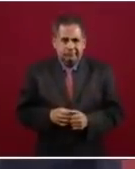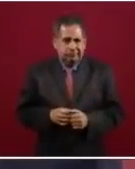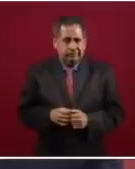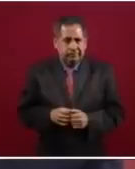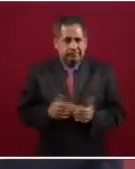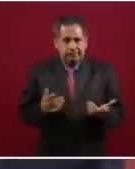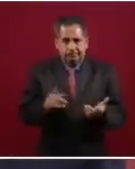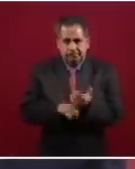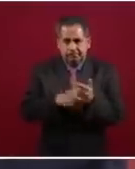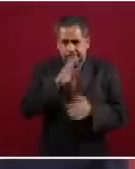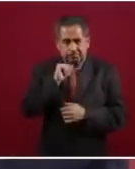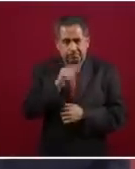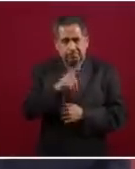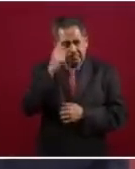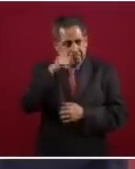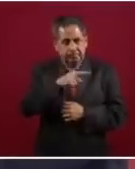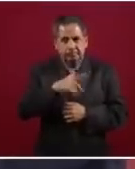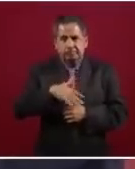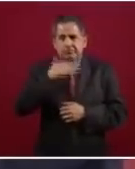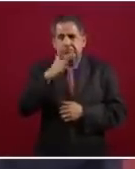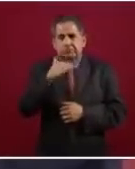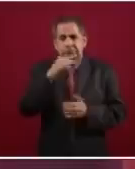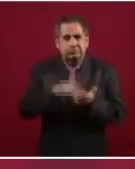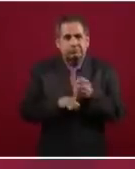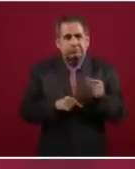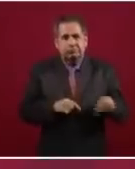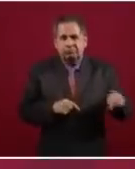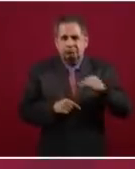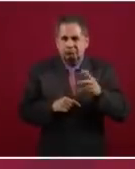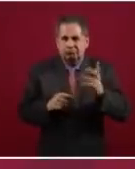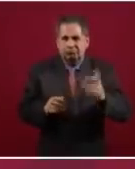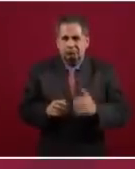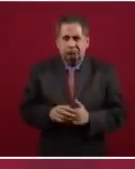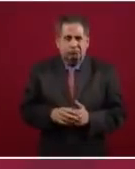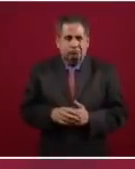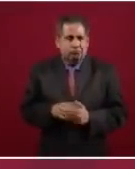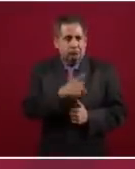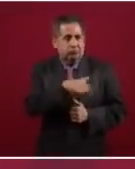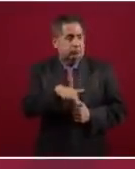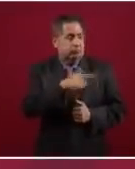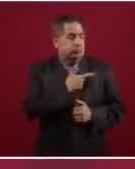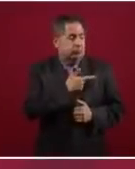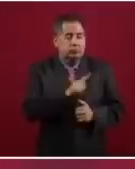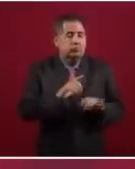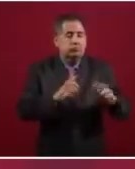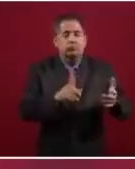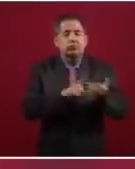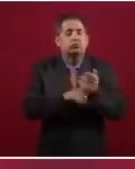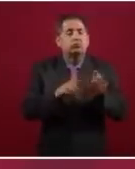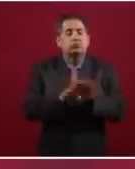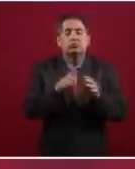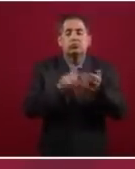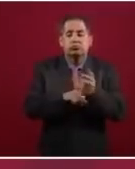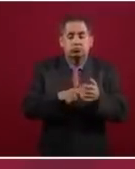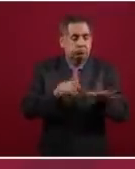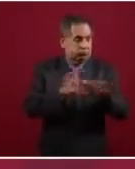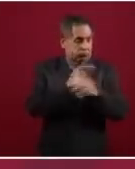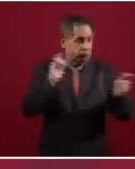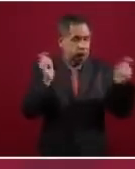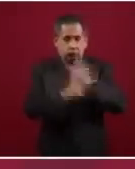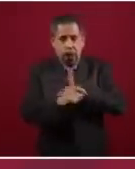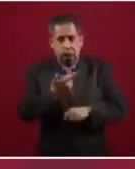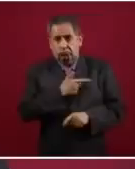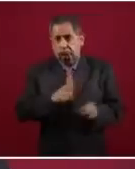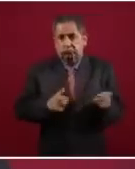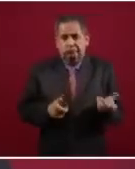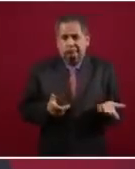al juego de la corrupción y no les gusta que se den los cambios